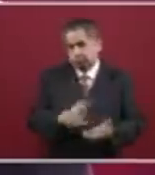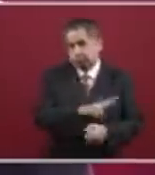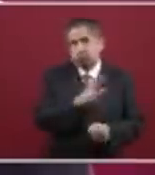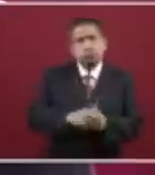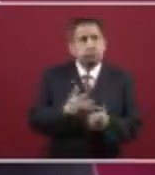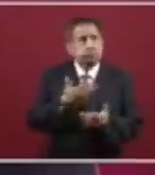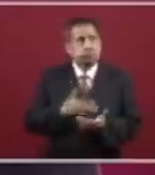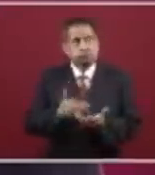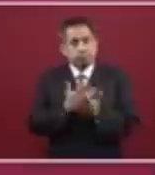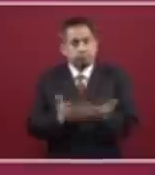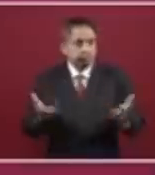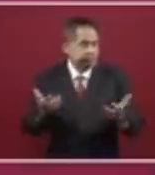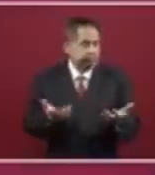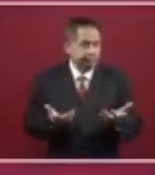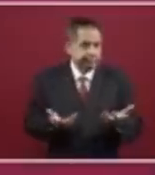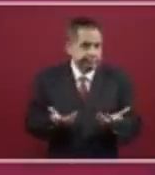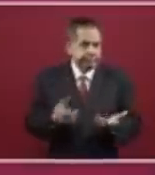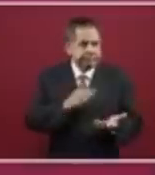que